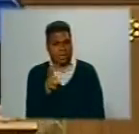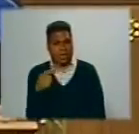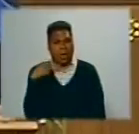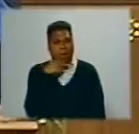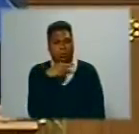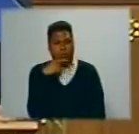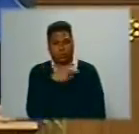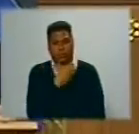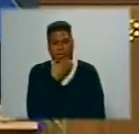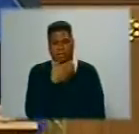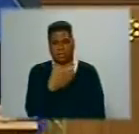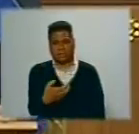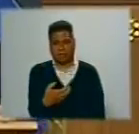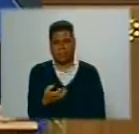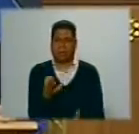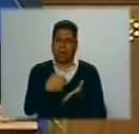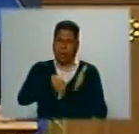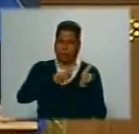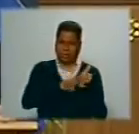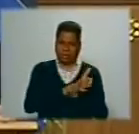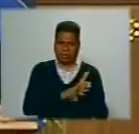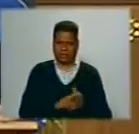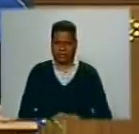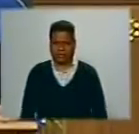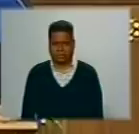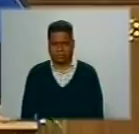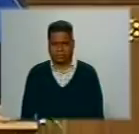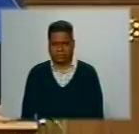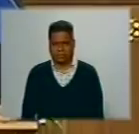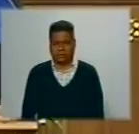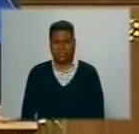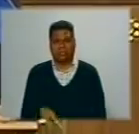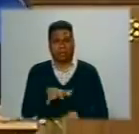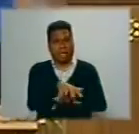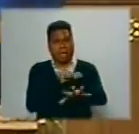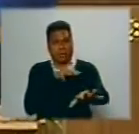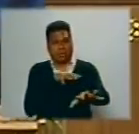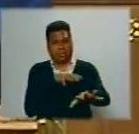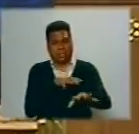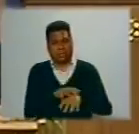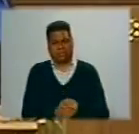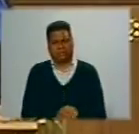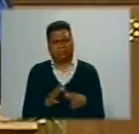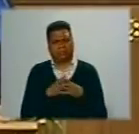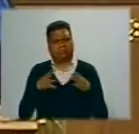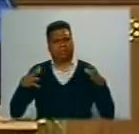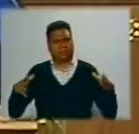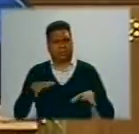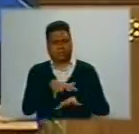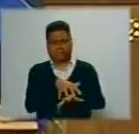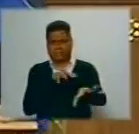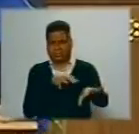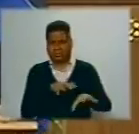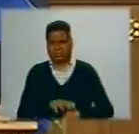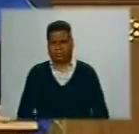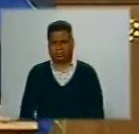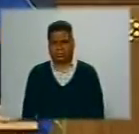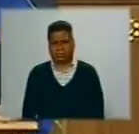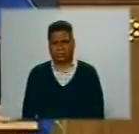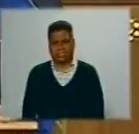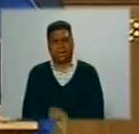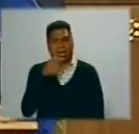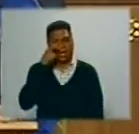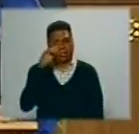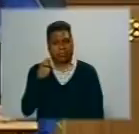diciembre, nuevamente, de manera mayoritaria, inmensamente mayoritaria, el pueblo